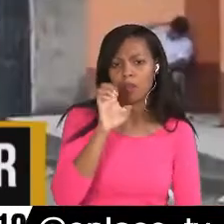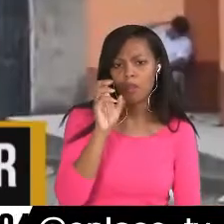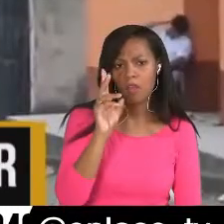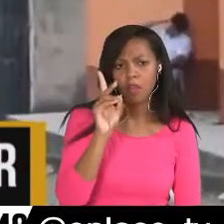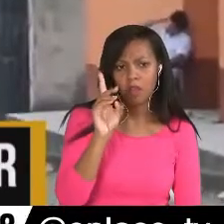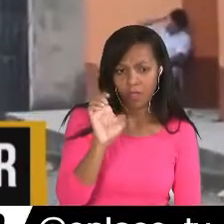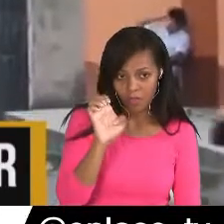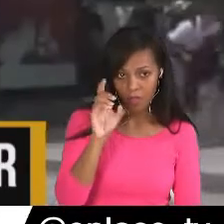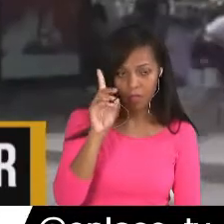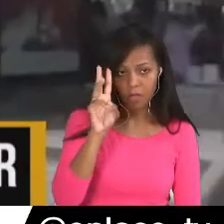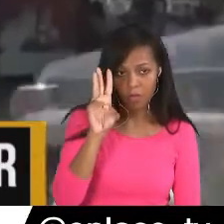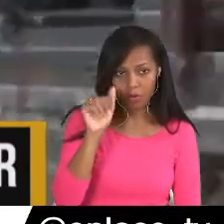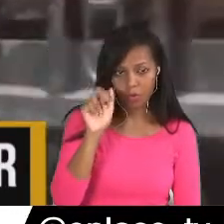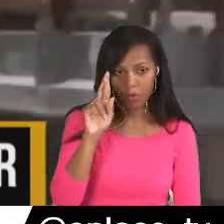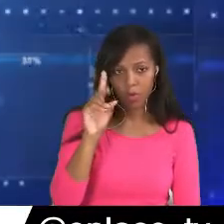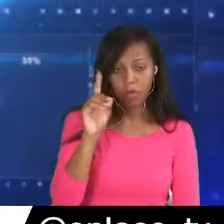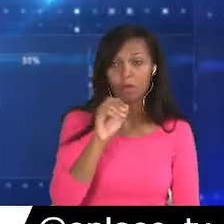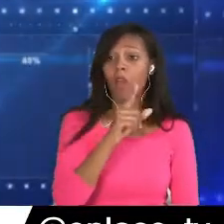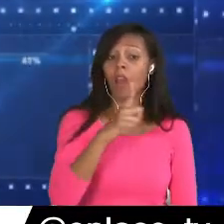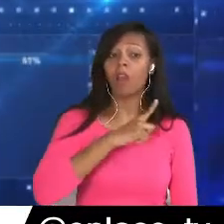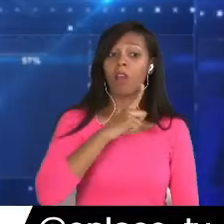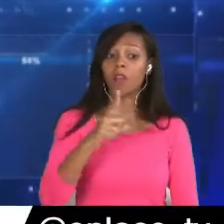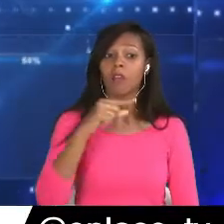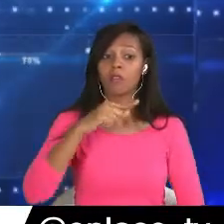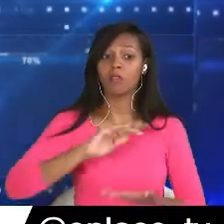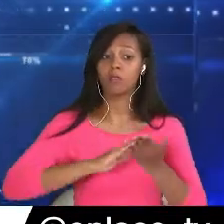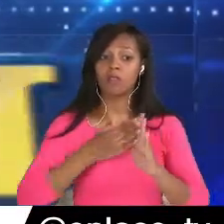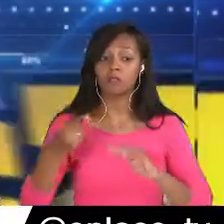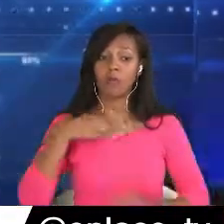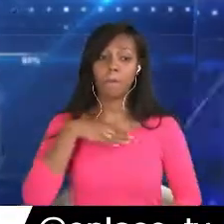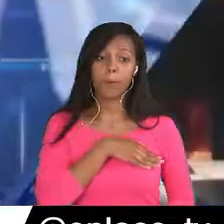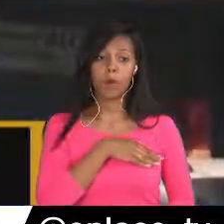un líder social del sur de Bolívar.